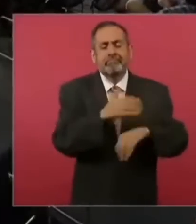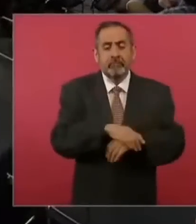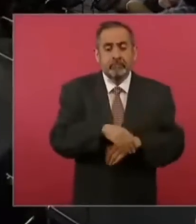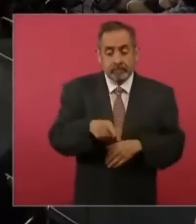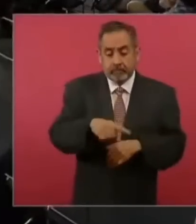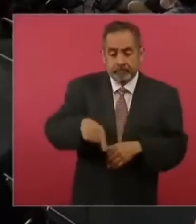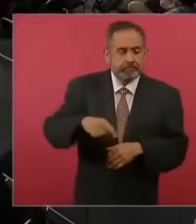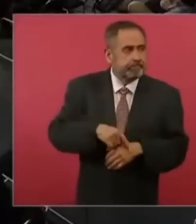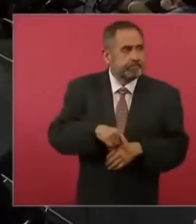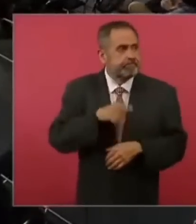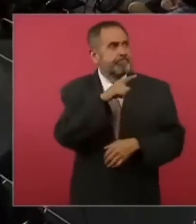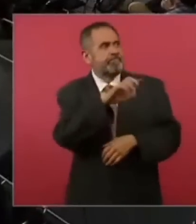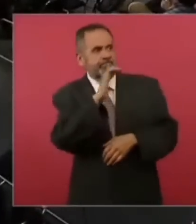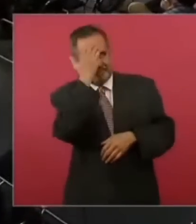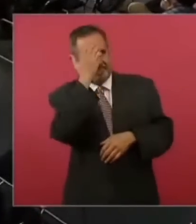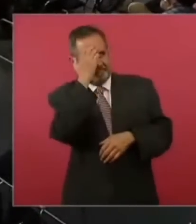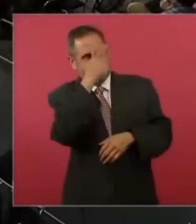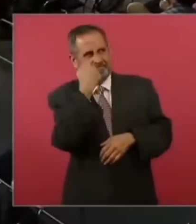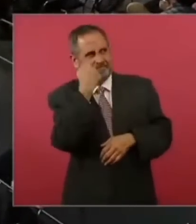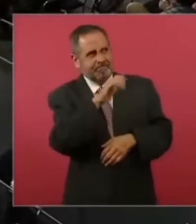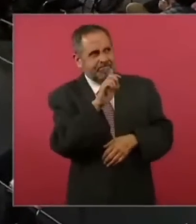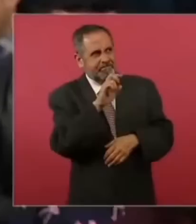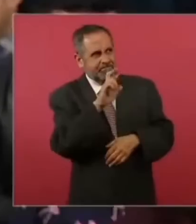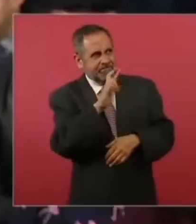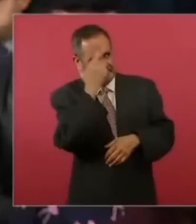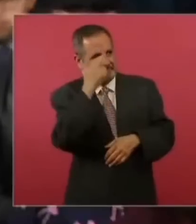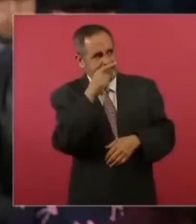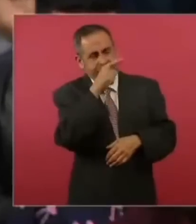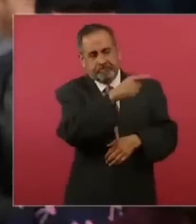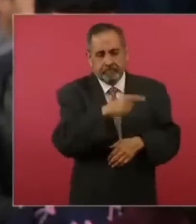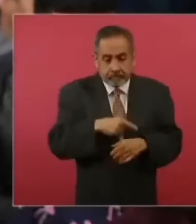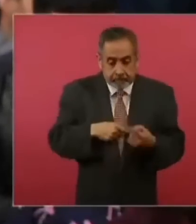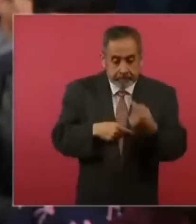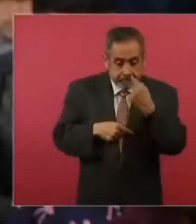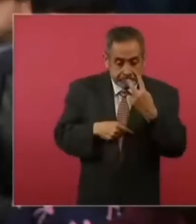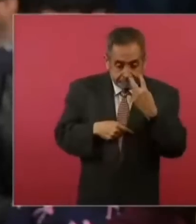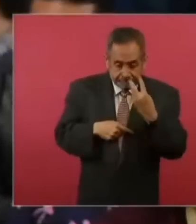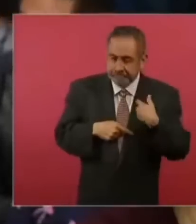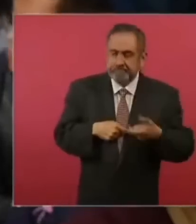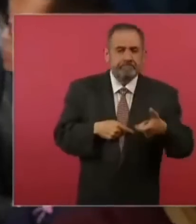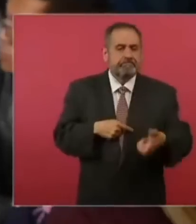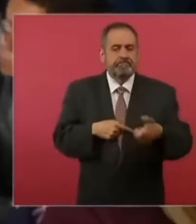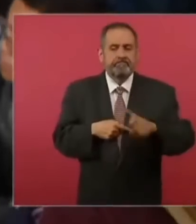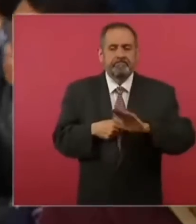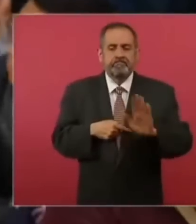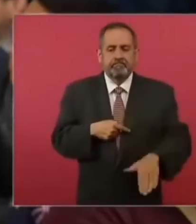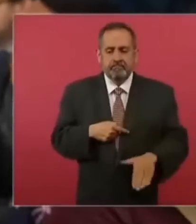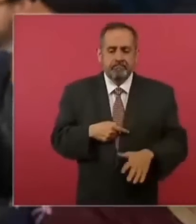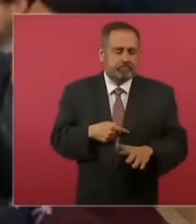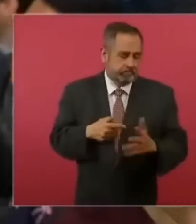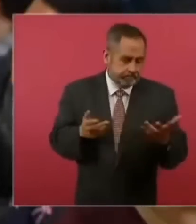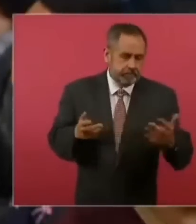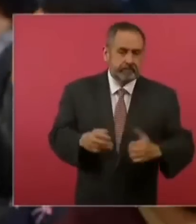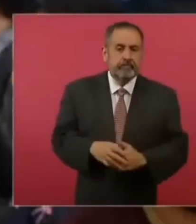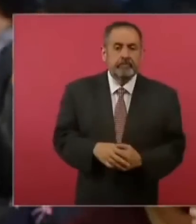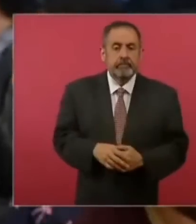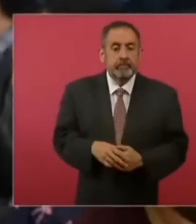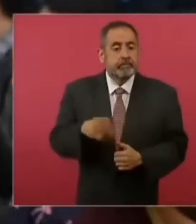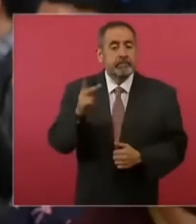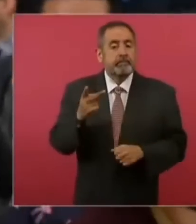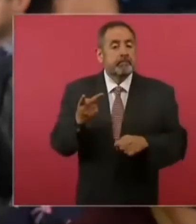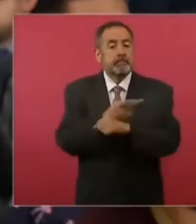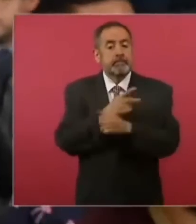reconoce a uno de los secuestradores y resulta pues que lamentablemente lo asesinan.